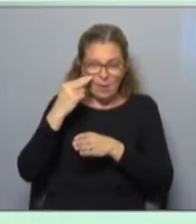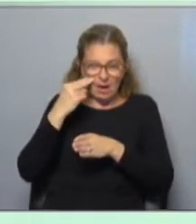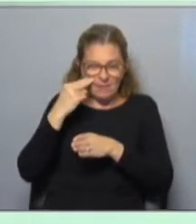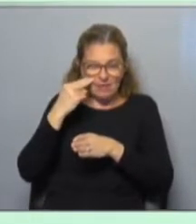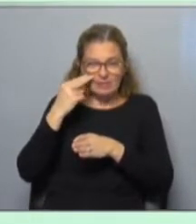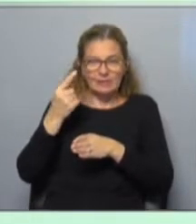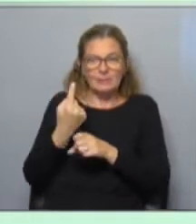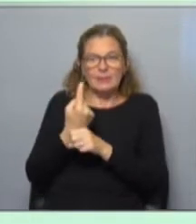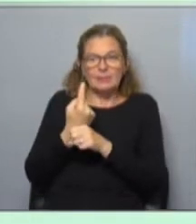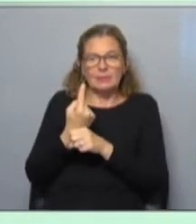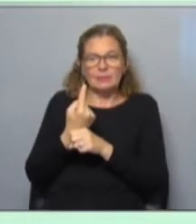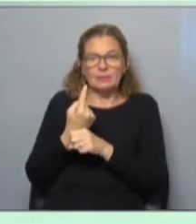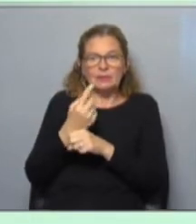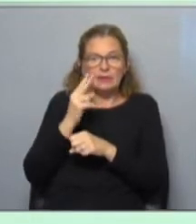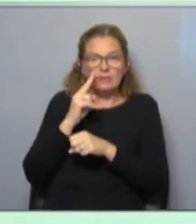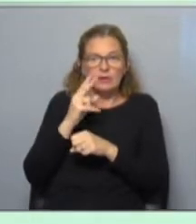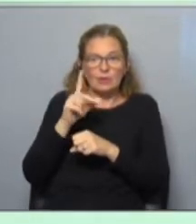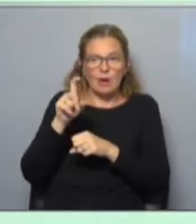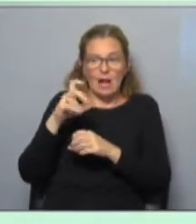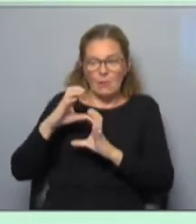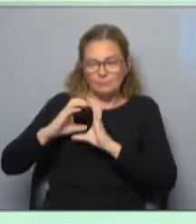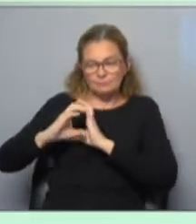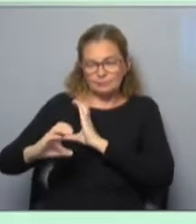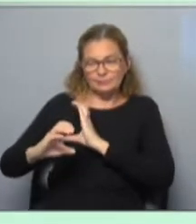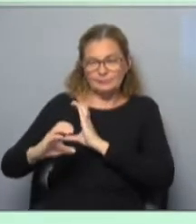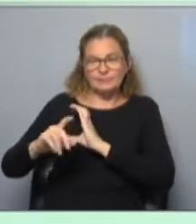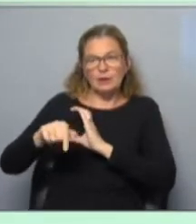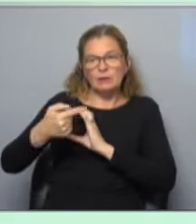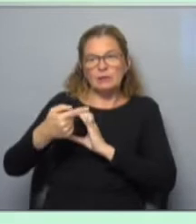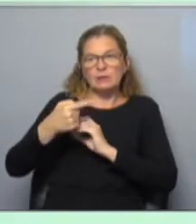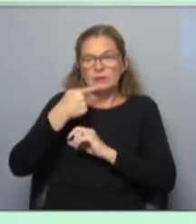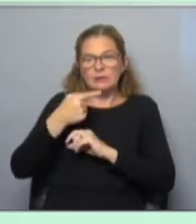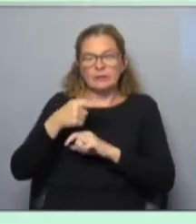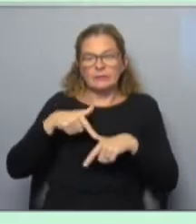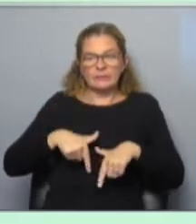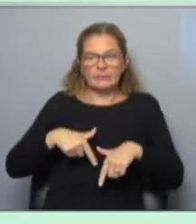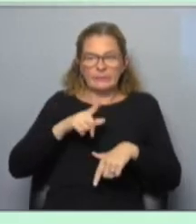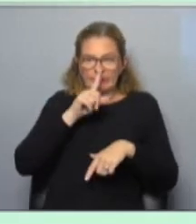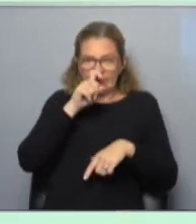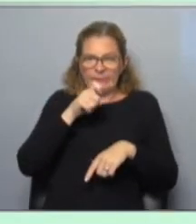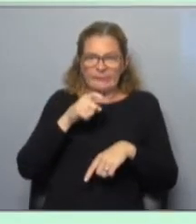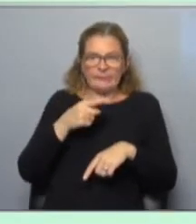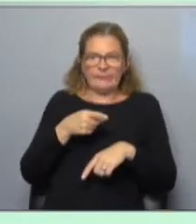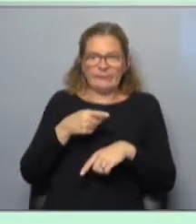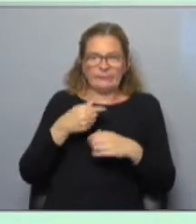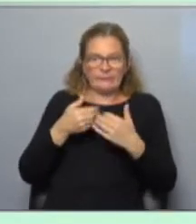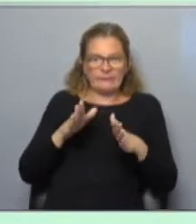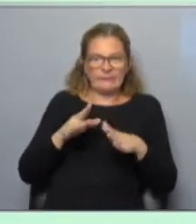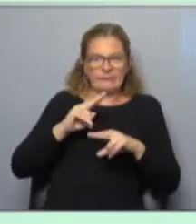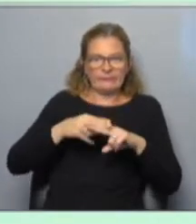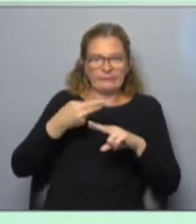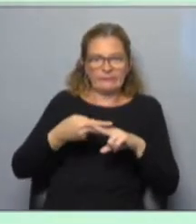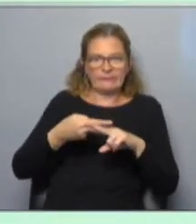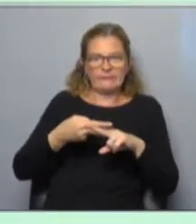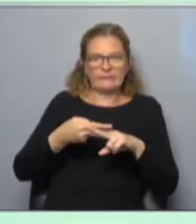Es eso, en principio, en cuanto a lo que tiene que ver con saneamiento. Después, el otro anuncio que hubo por parte de la Intendencia fue comenzar de nuevo